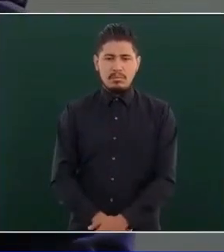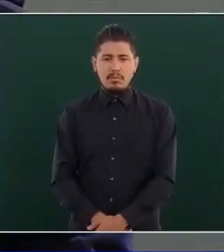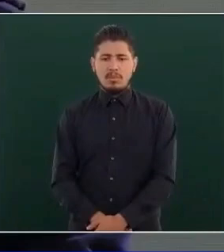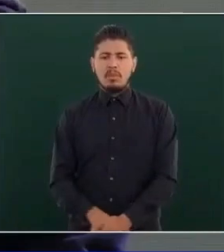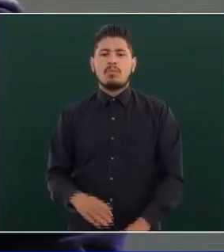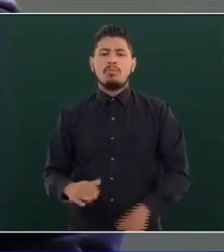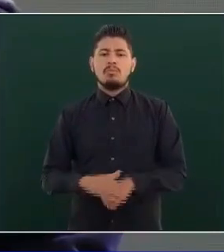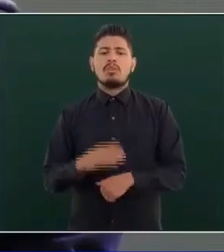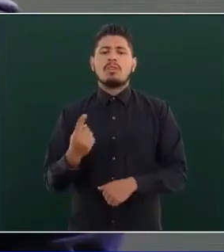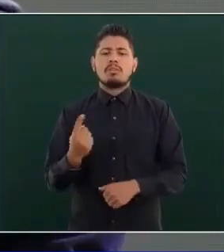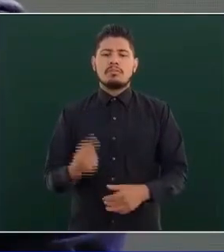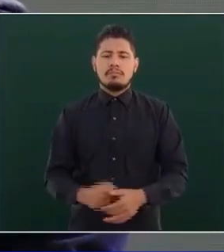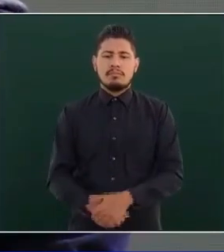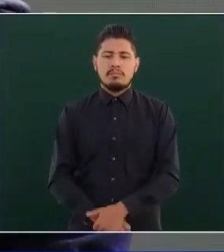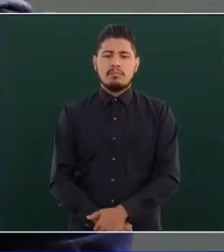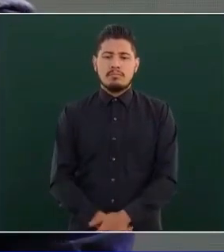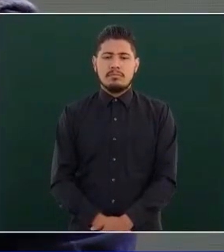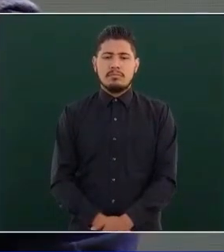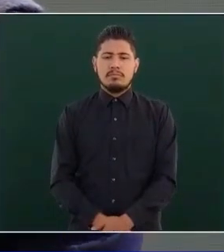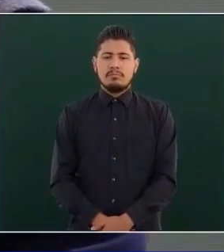Entonces, ¿por qué?